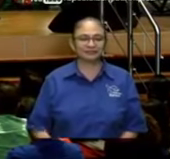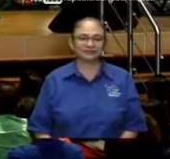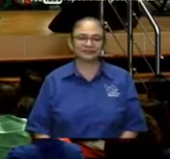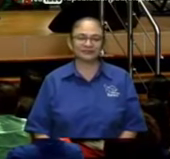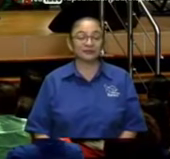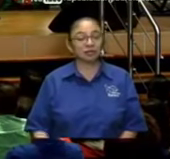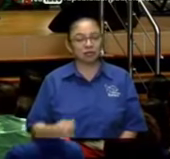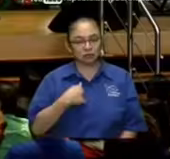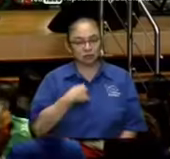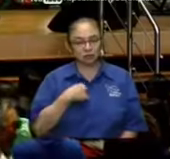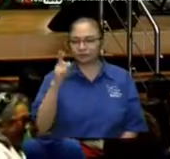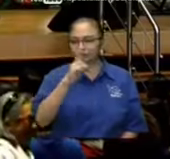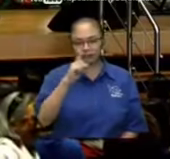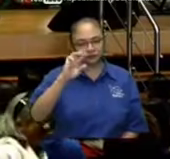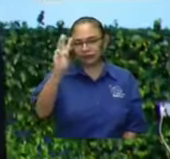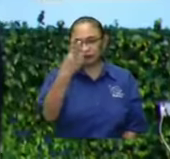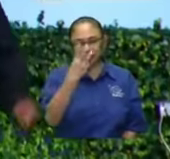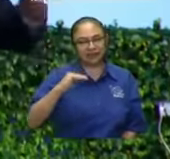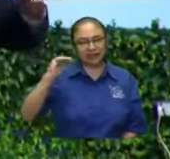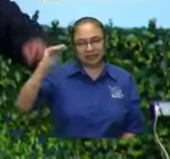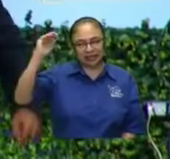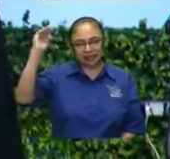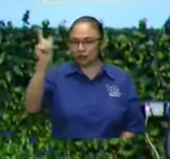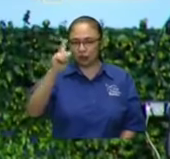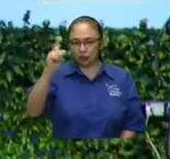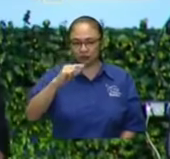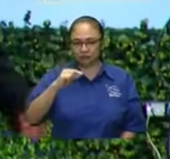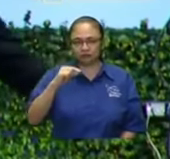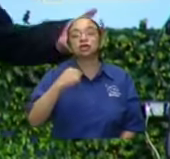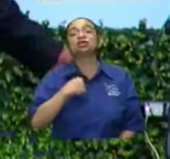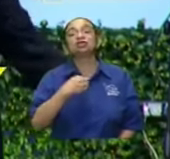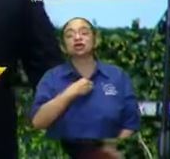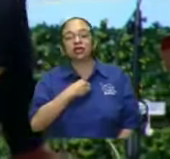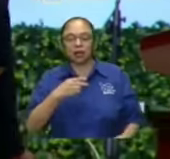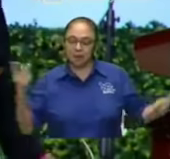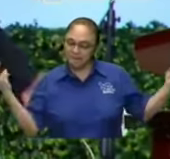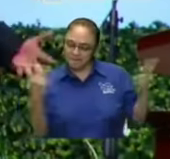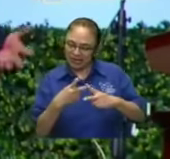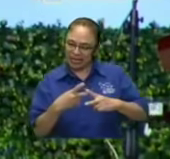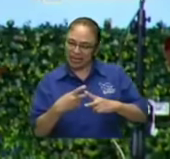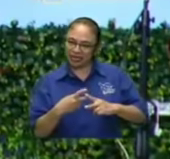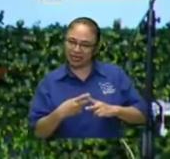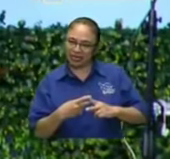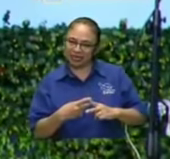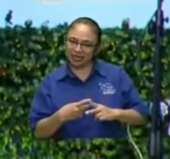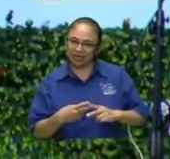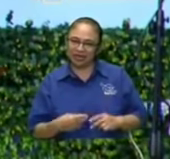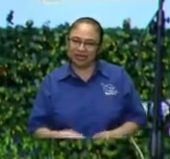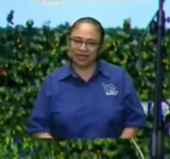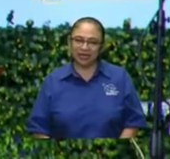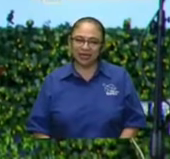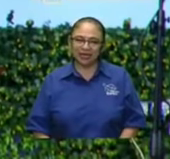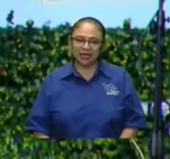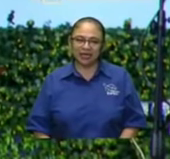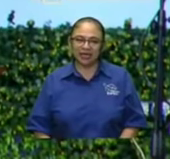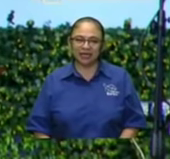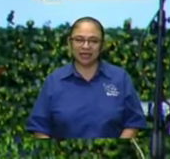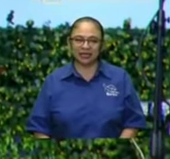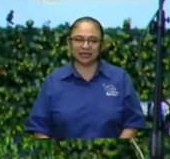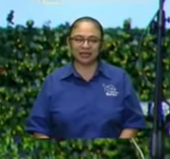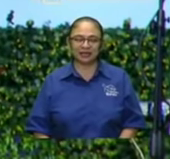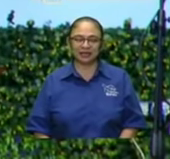ni nada de eso. No, dame donde están los gigantes, esa quiero. Pero pasó 40 años viviendo con gente que murmuraba.